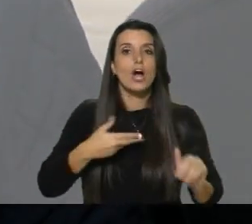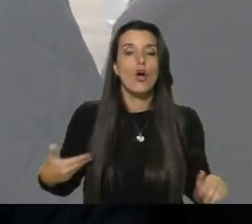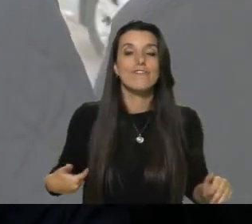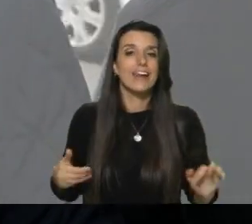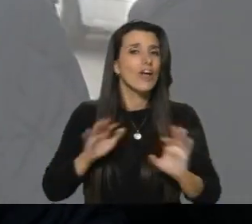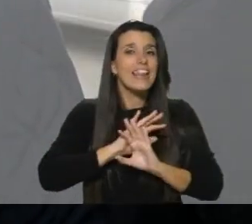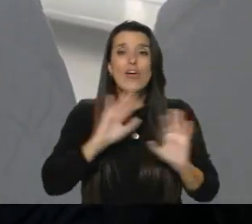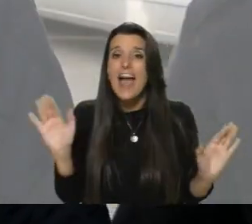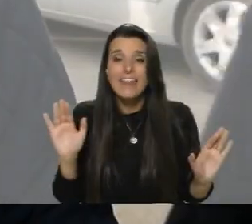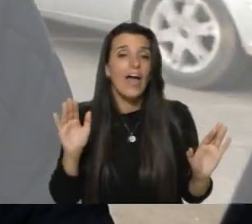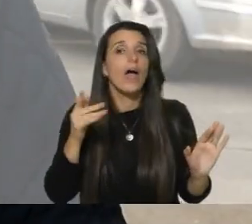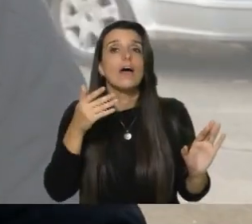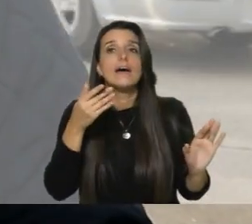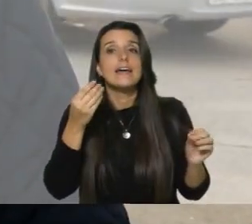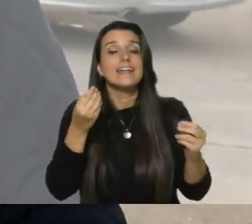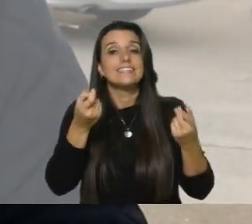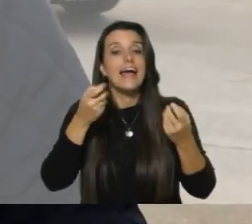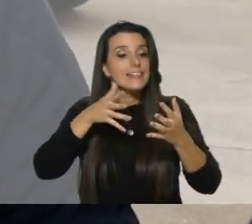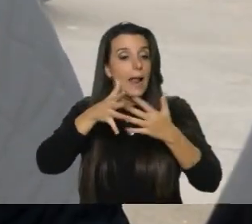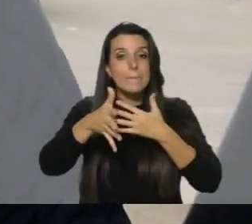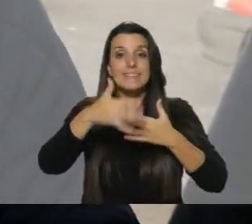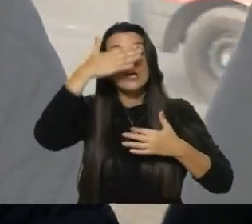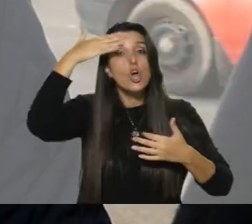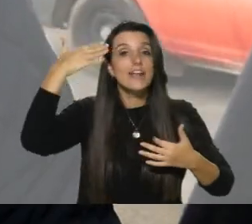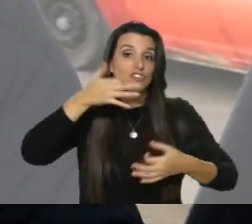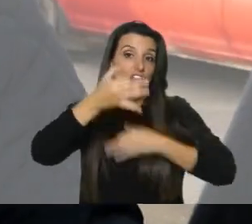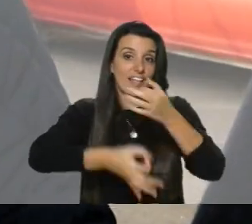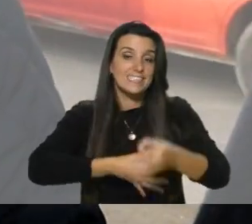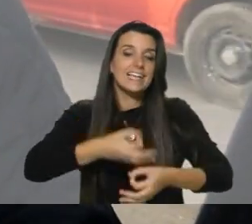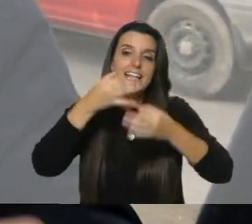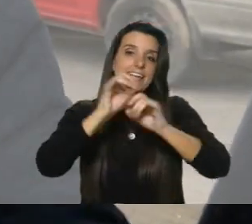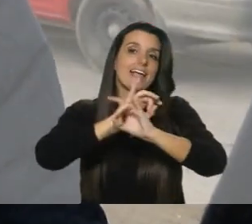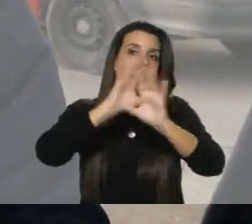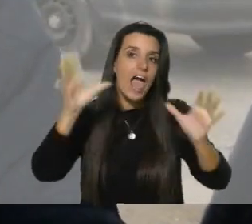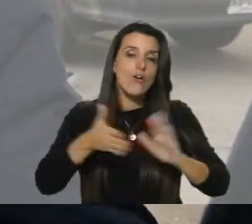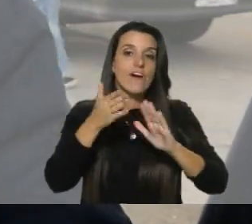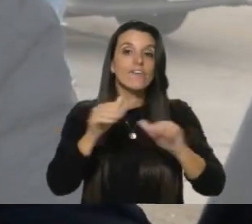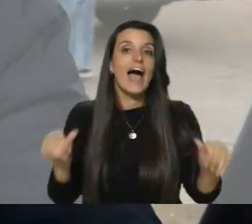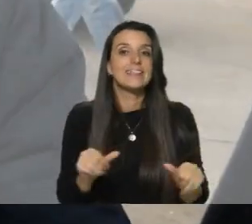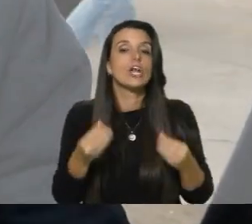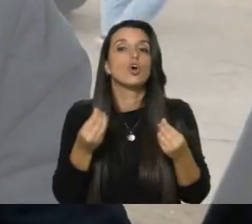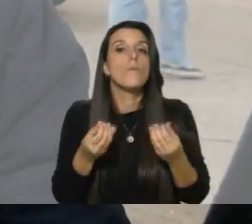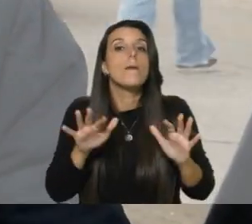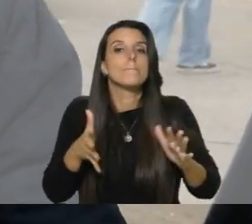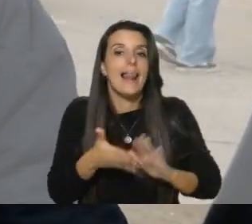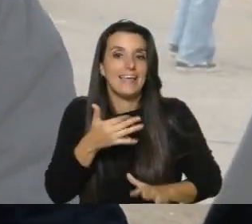no es nada vetusto, es de transparencia y de honestidad, tenerlo con claridad lo que vas a hacer, cómo y para qué lo querés hacer.